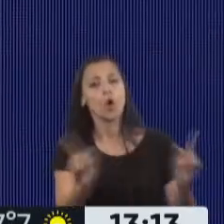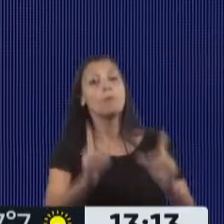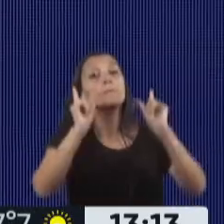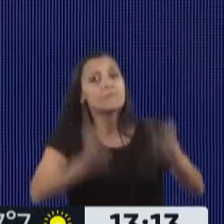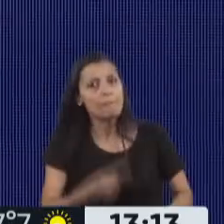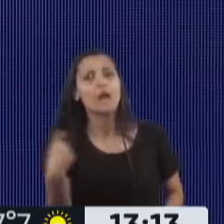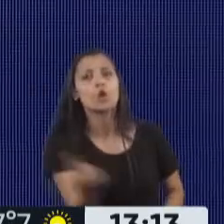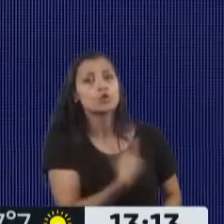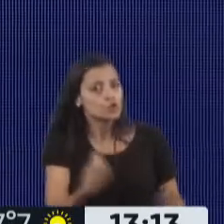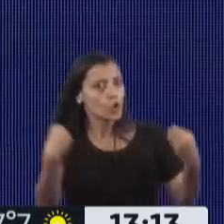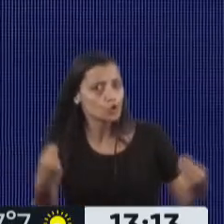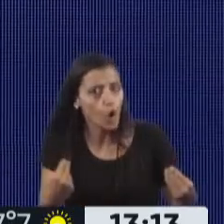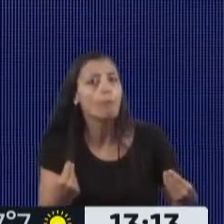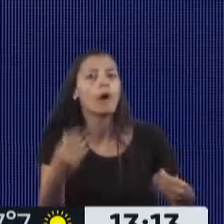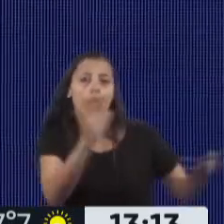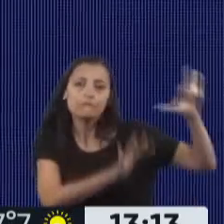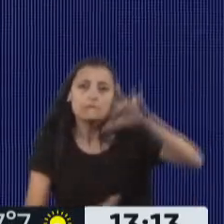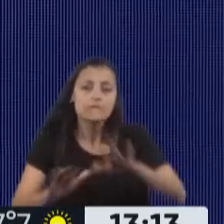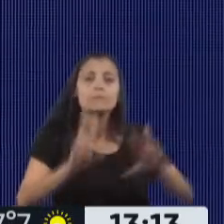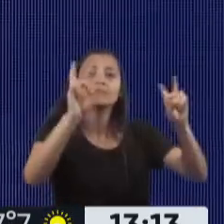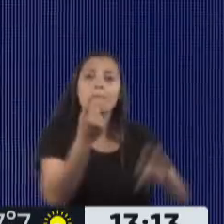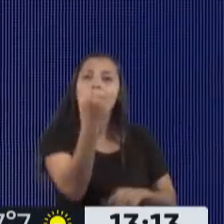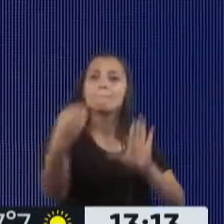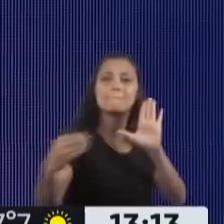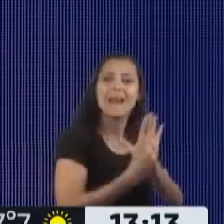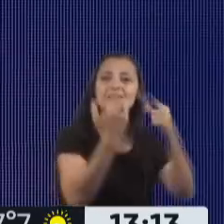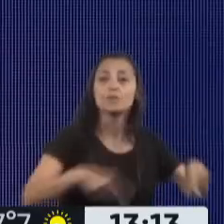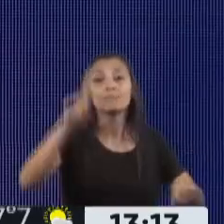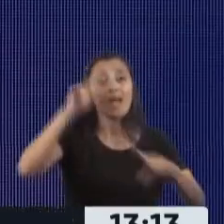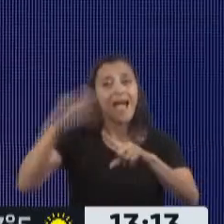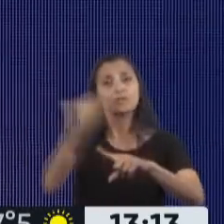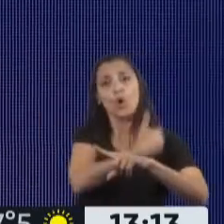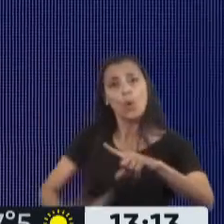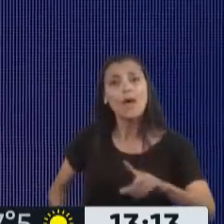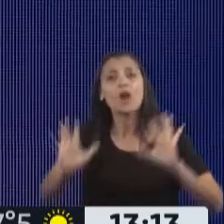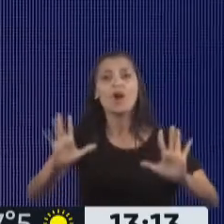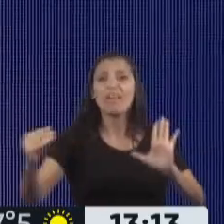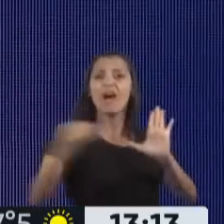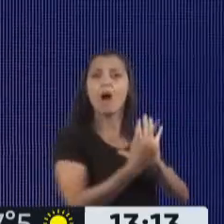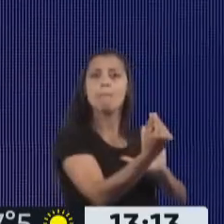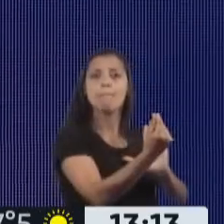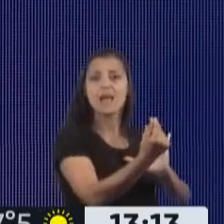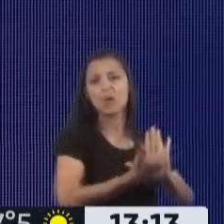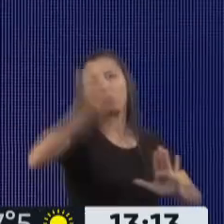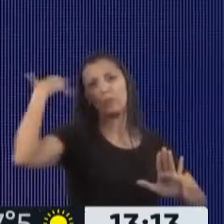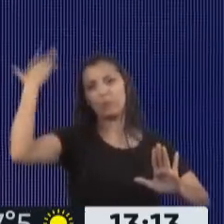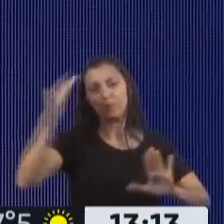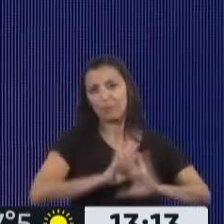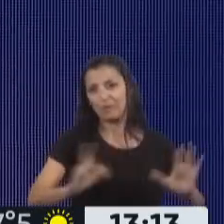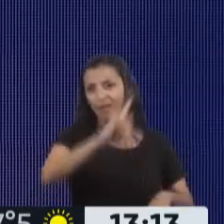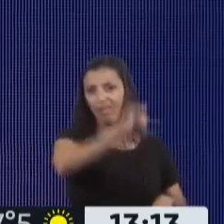hicimos en una recomposición de precios relativos. El gobierno anterior había dejado los precios muy